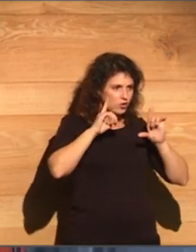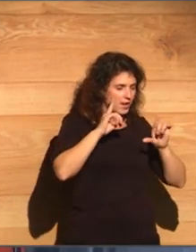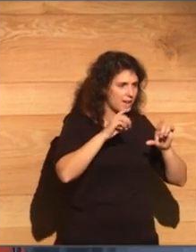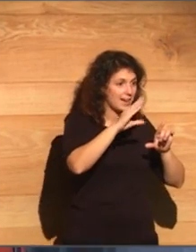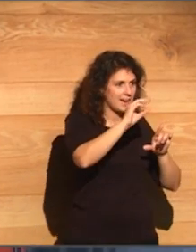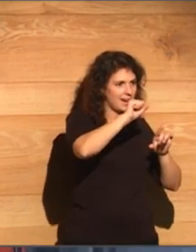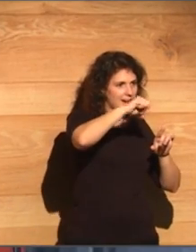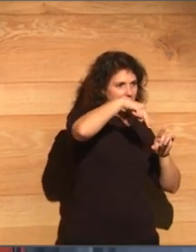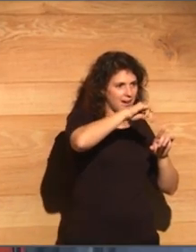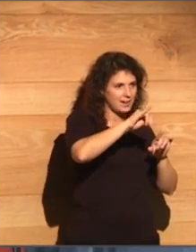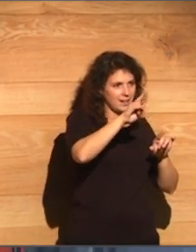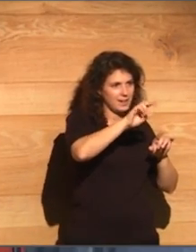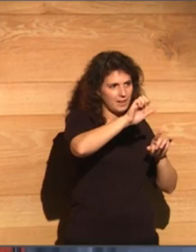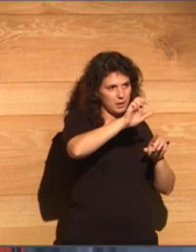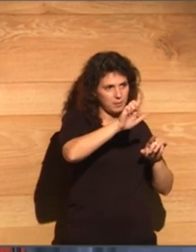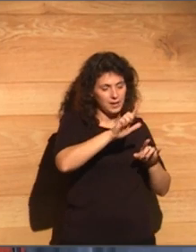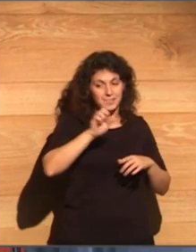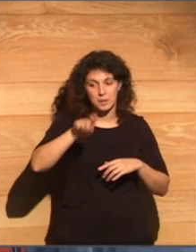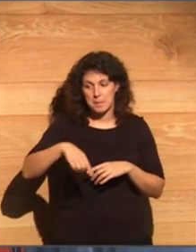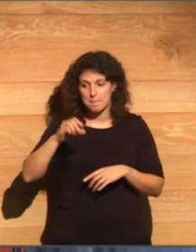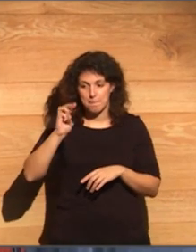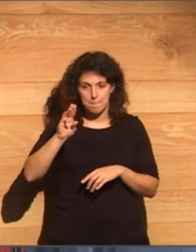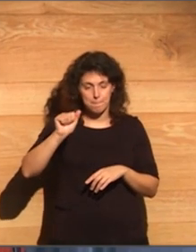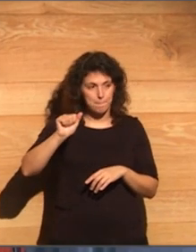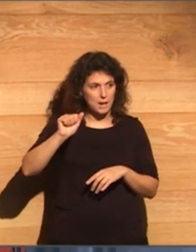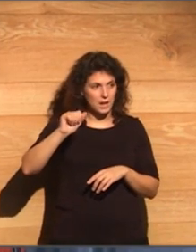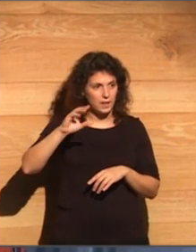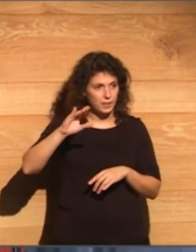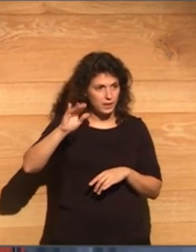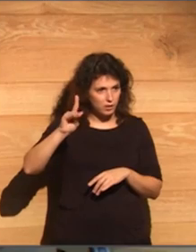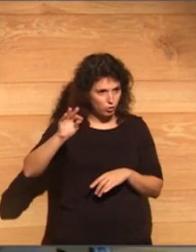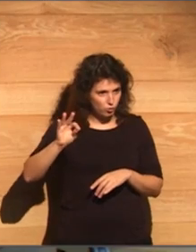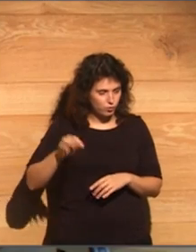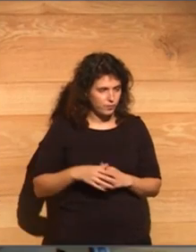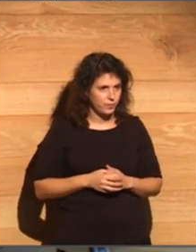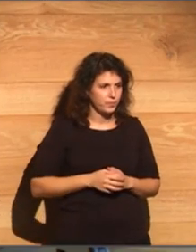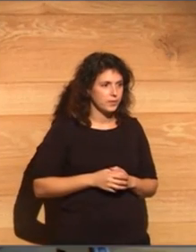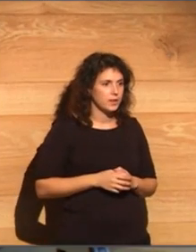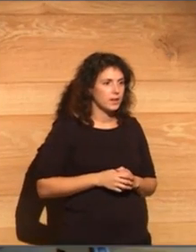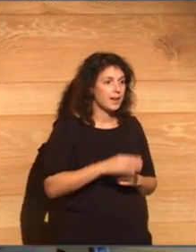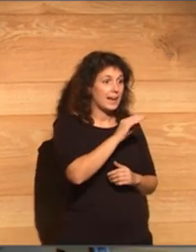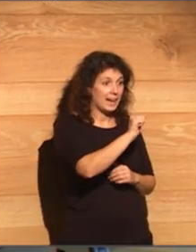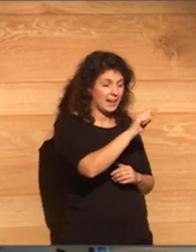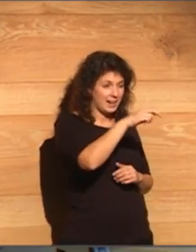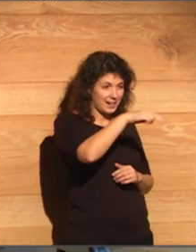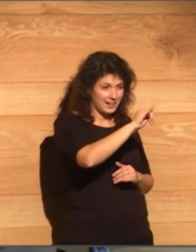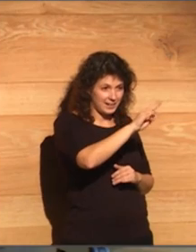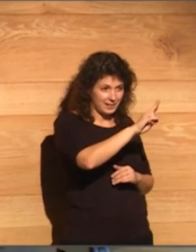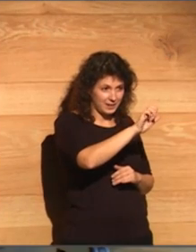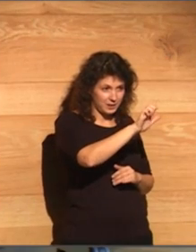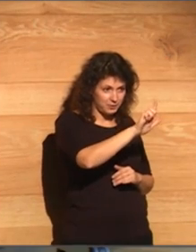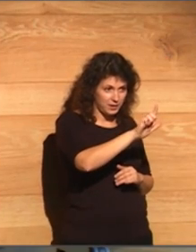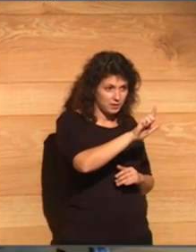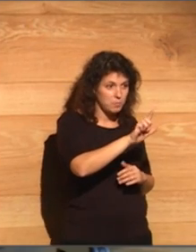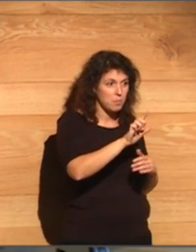y, por ende, al de Plácido a través de él, ¿no? Canibel es el de Sansaza, ¿no? En los